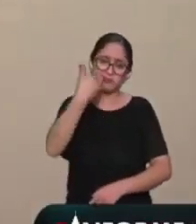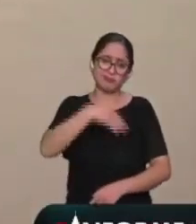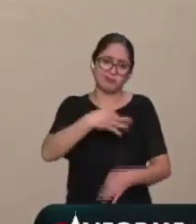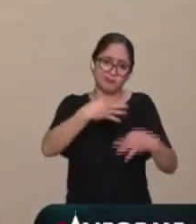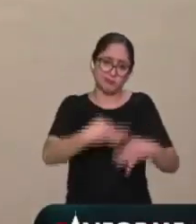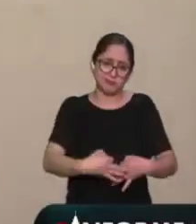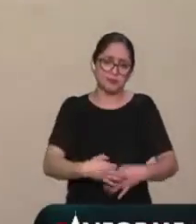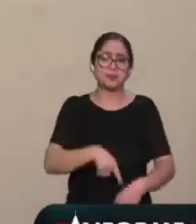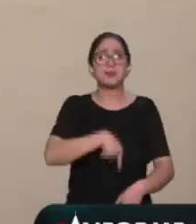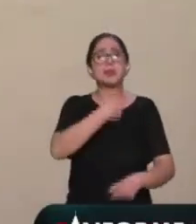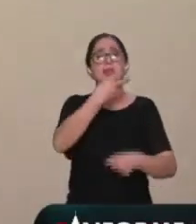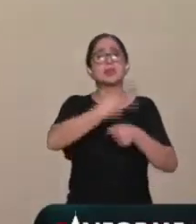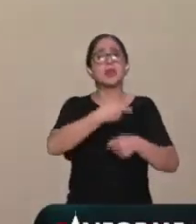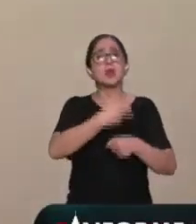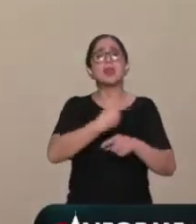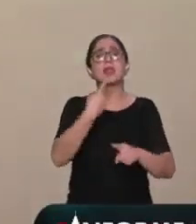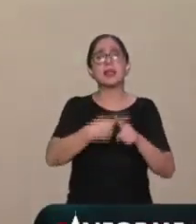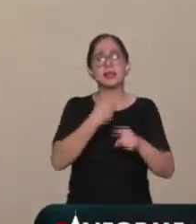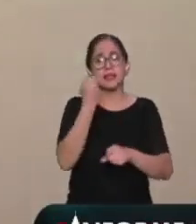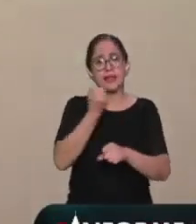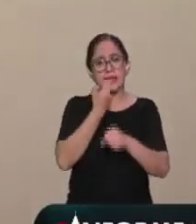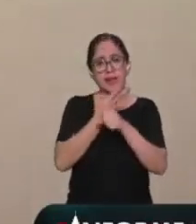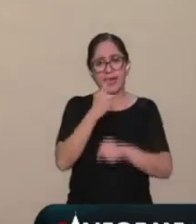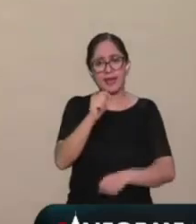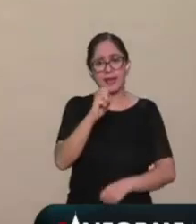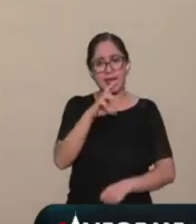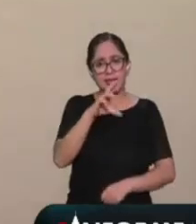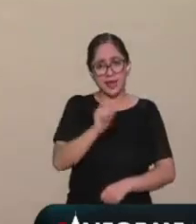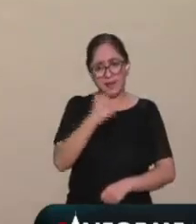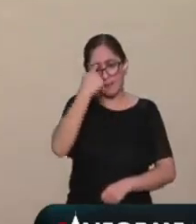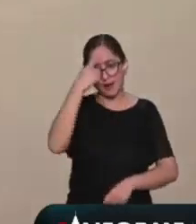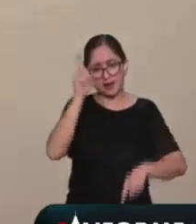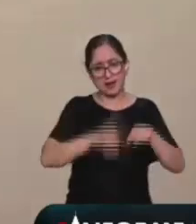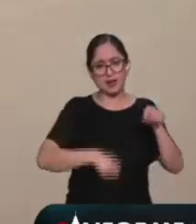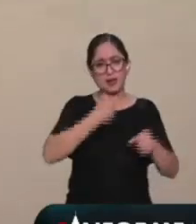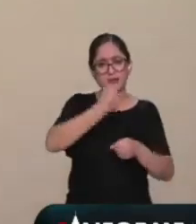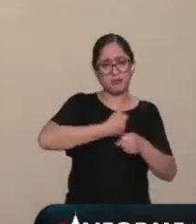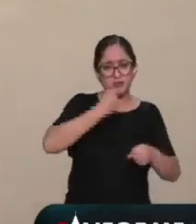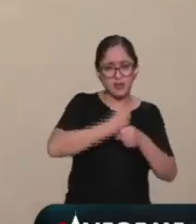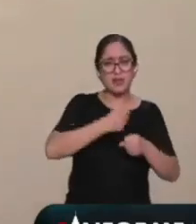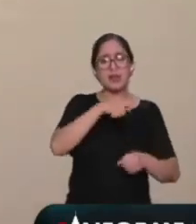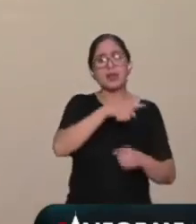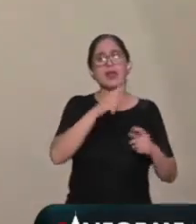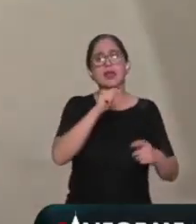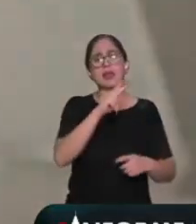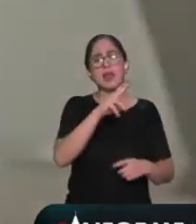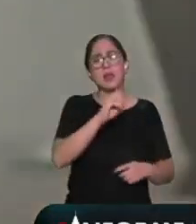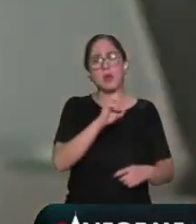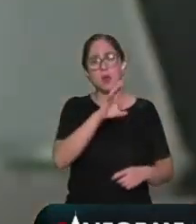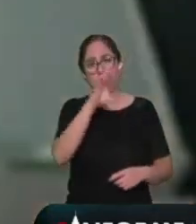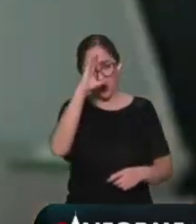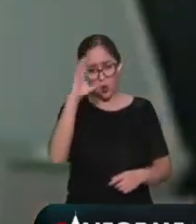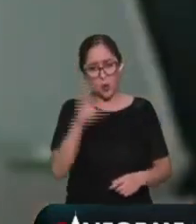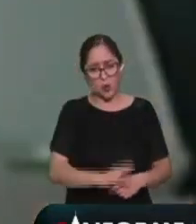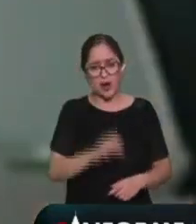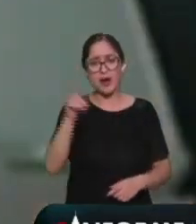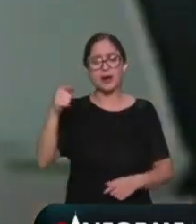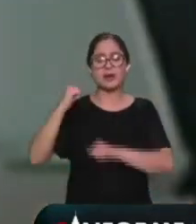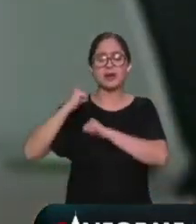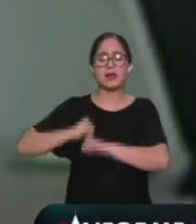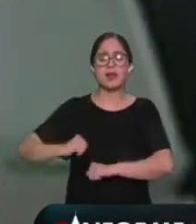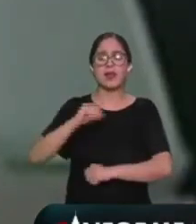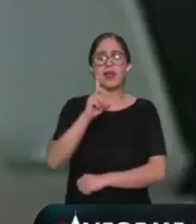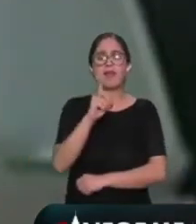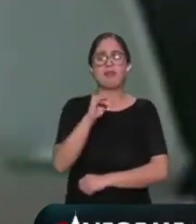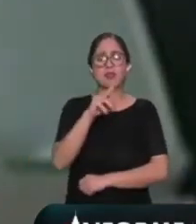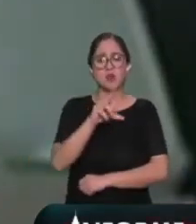segunda denuncia fue promovida por la Secretaría Técnica de Combate a la Tortura, Tratos Crueles e Inhumanos del Instituto Federal de la Defensoría del Poder Judicial